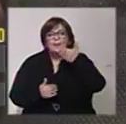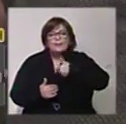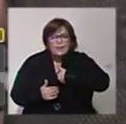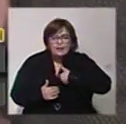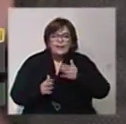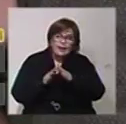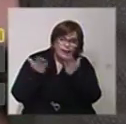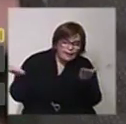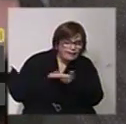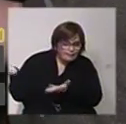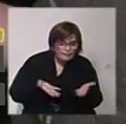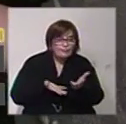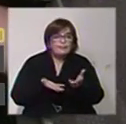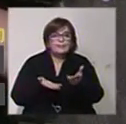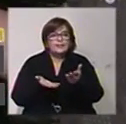las puertas